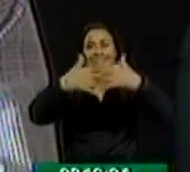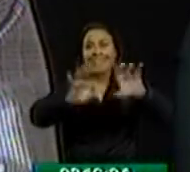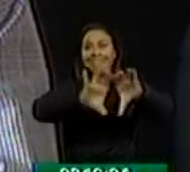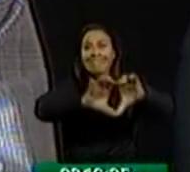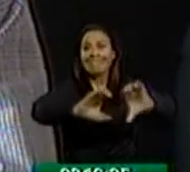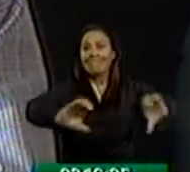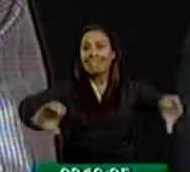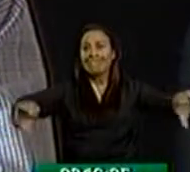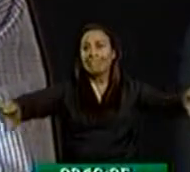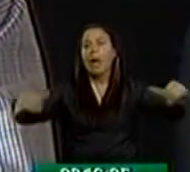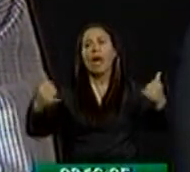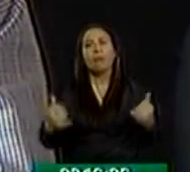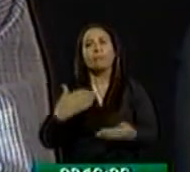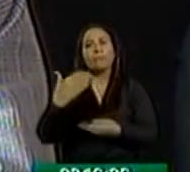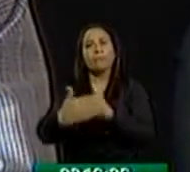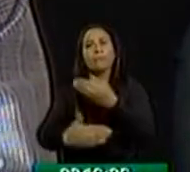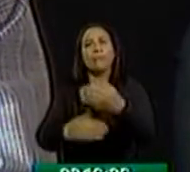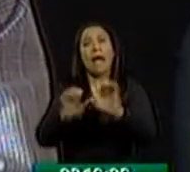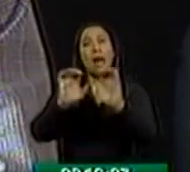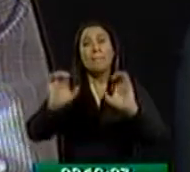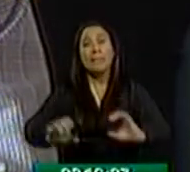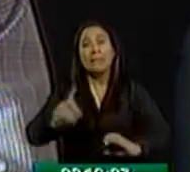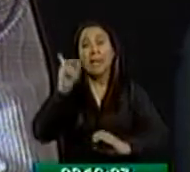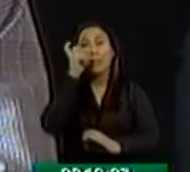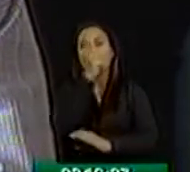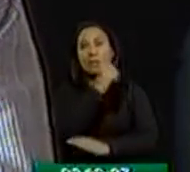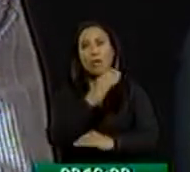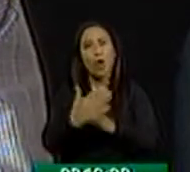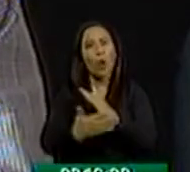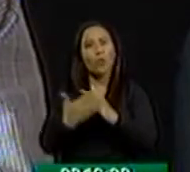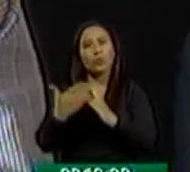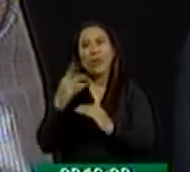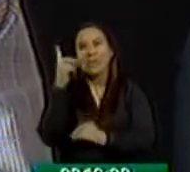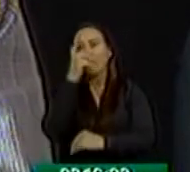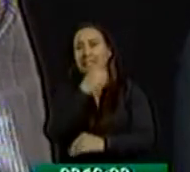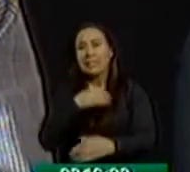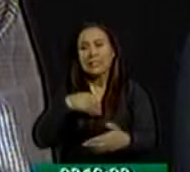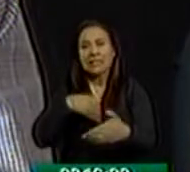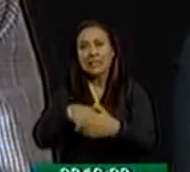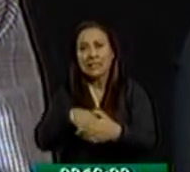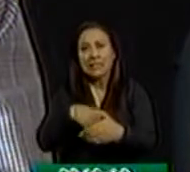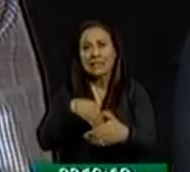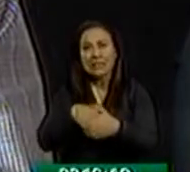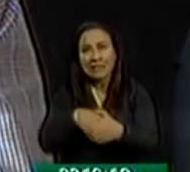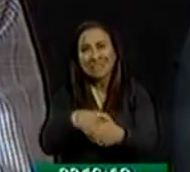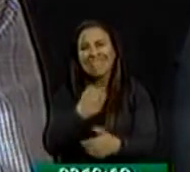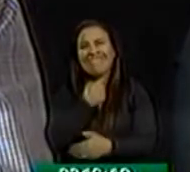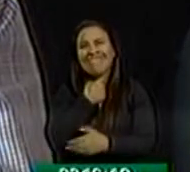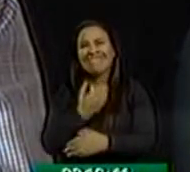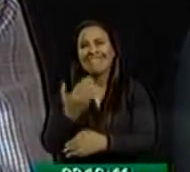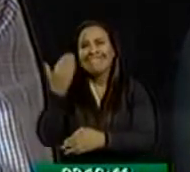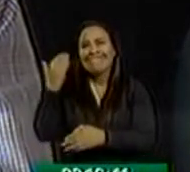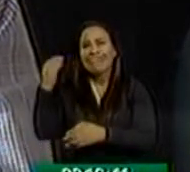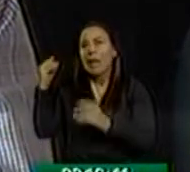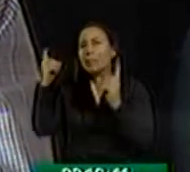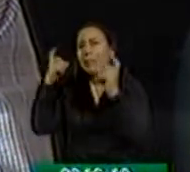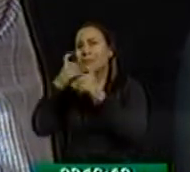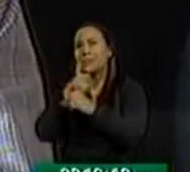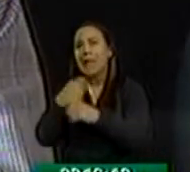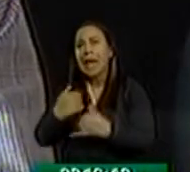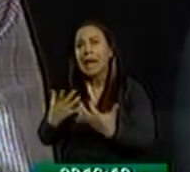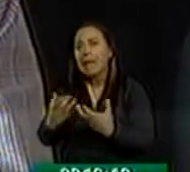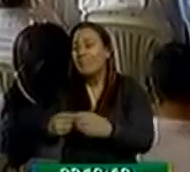está pasando por una etapa difícil, sin duda alguna. Está saliendo de un agujero en el cual le introdujo el deseo